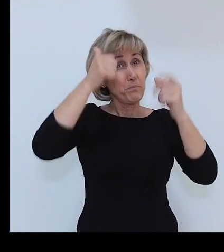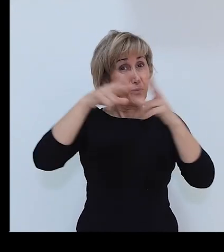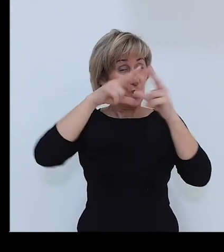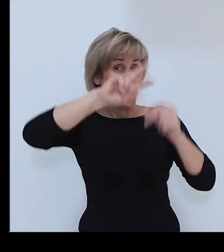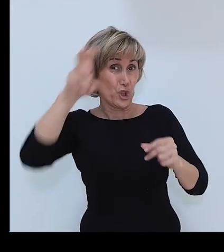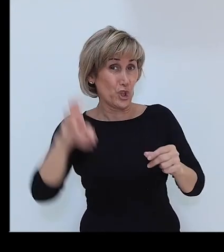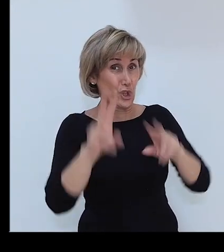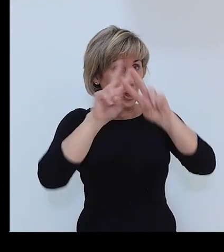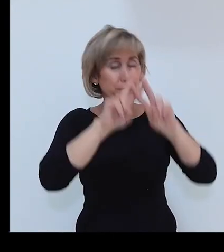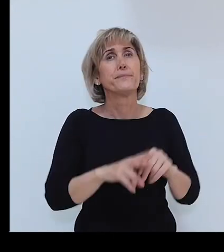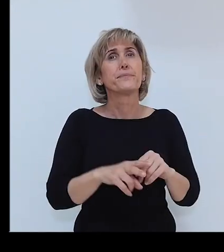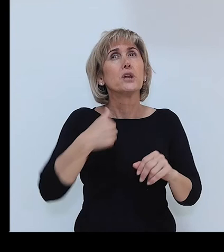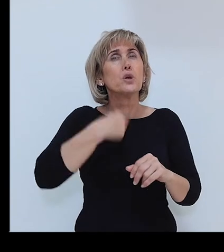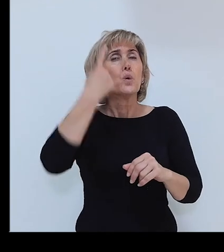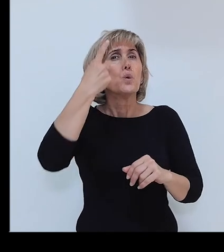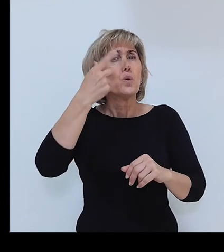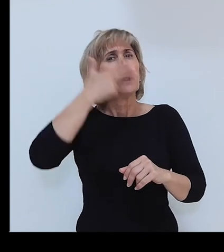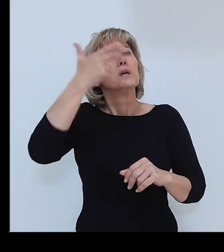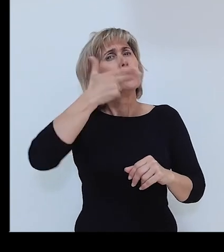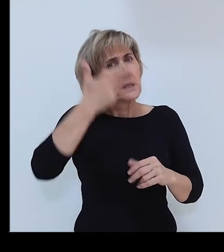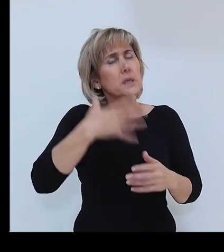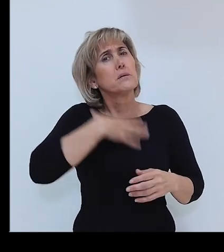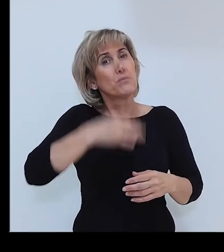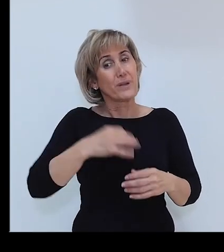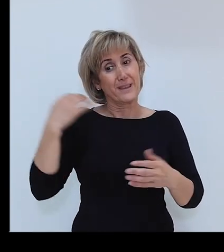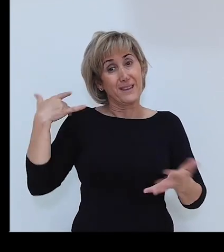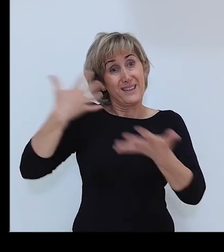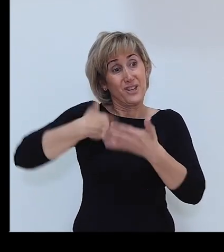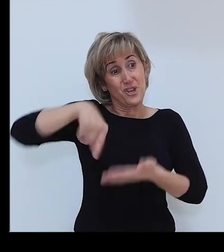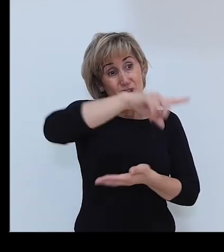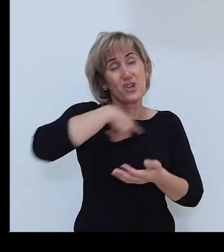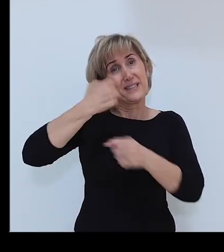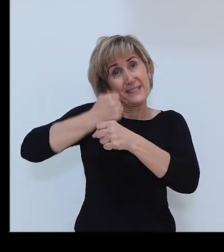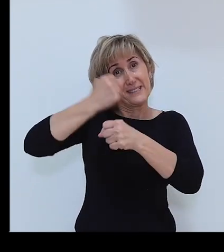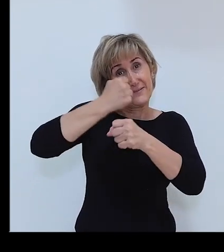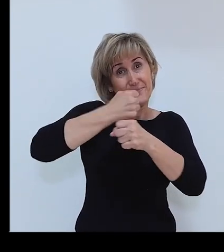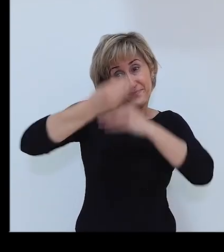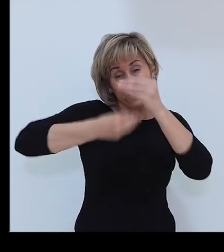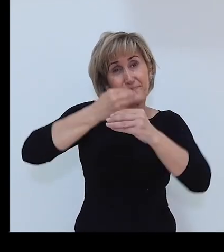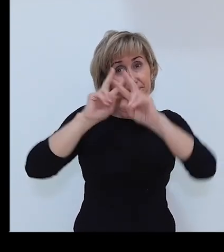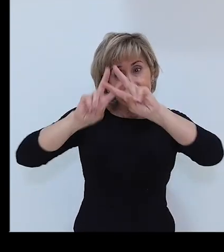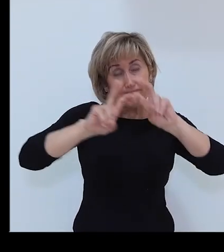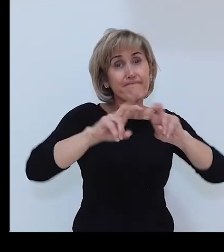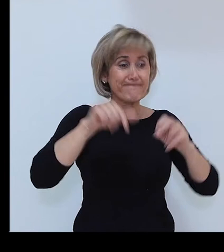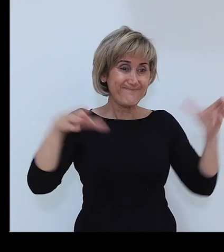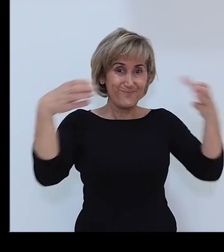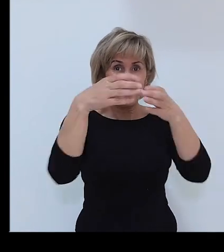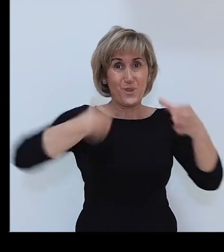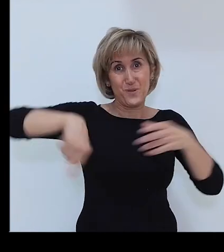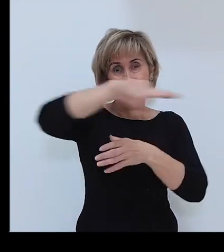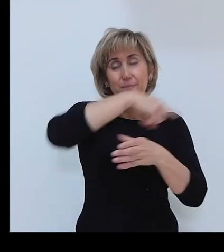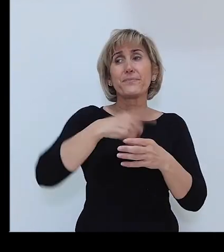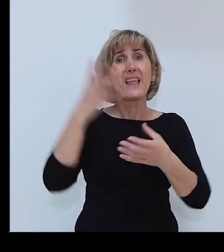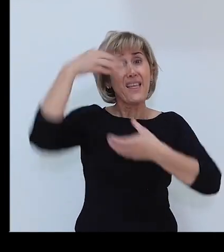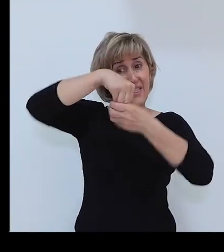aquellas líneas que son más sociológicas y que realmente pues, tienen un interés para todo lo que llevamos trabajando